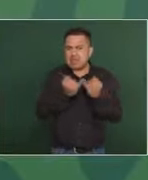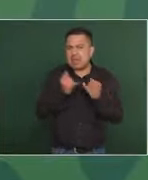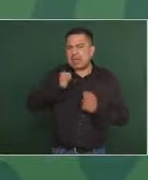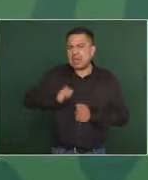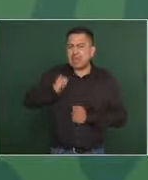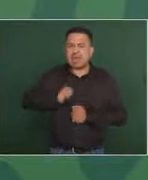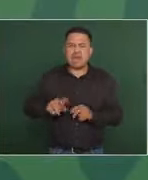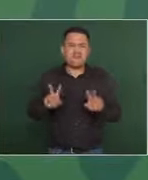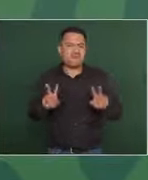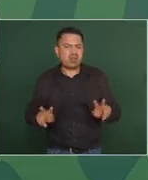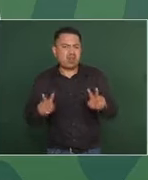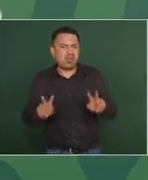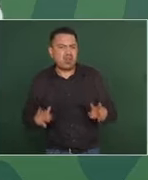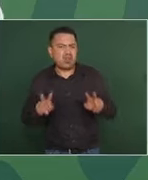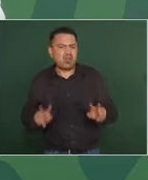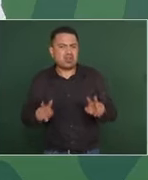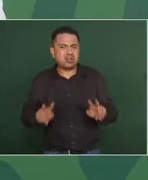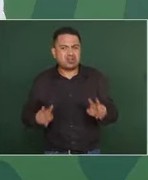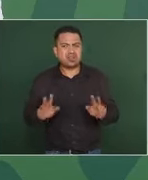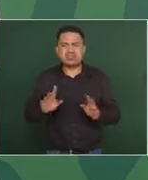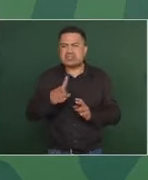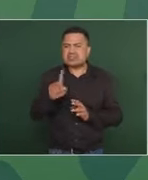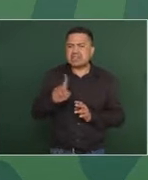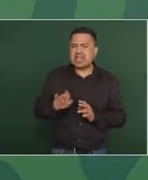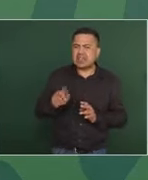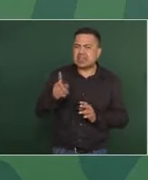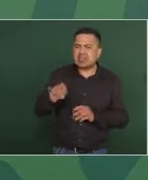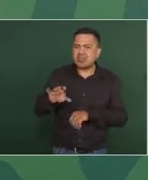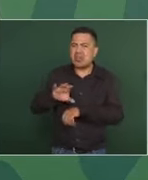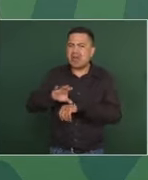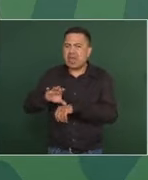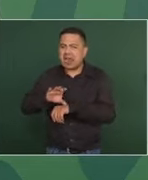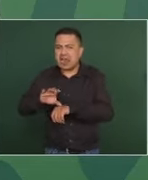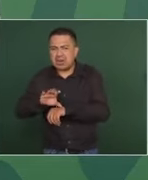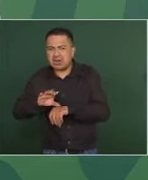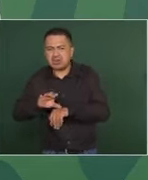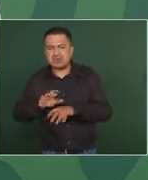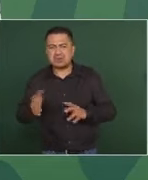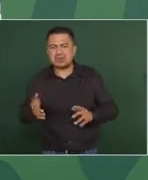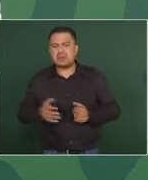a Vicente Fox, a Ernesto Zedillo, a Carlos Salinas?